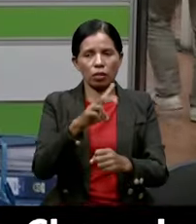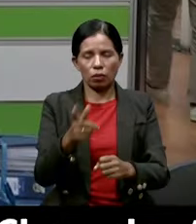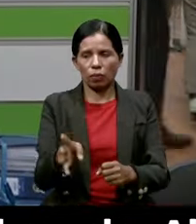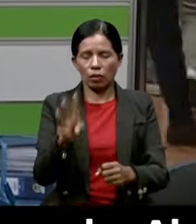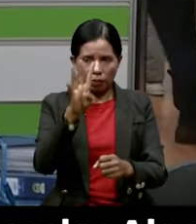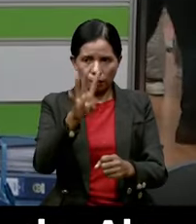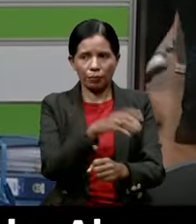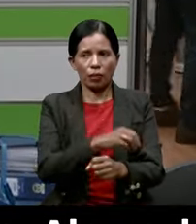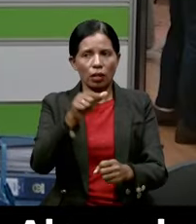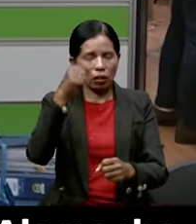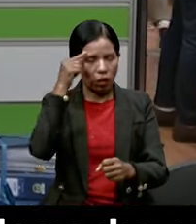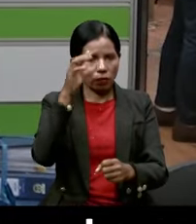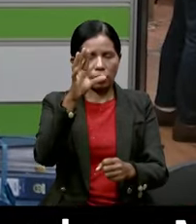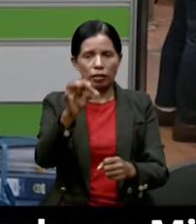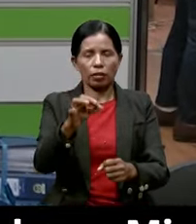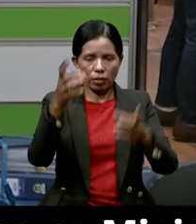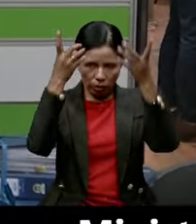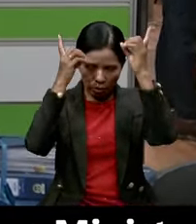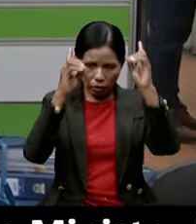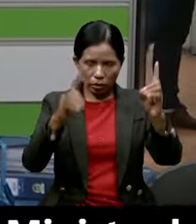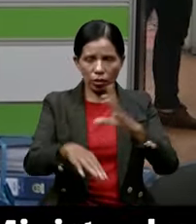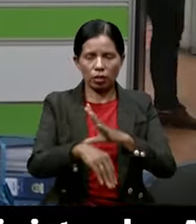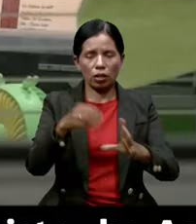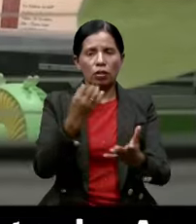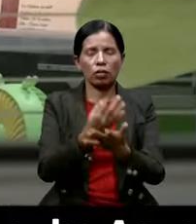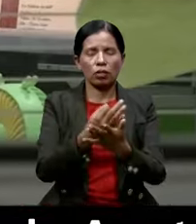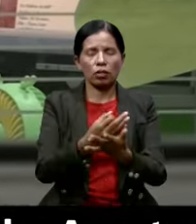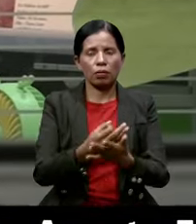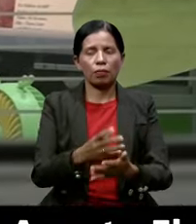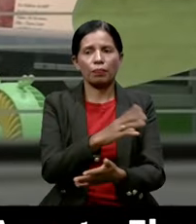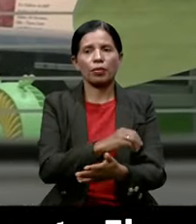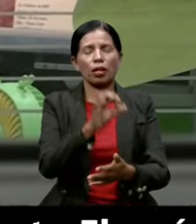hat Governo da CIA decide assar orçamento para a Bolsa Akbit,